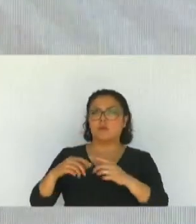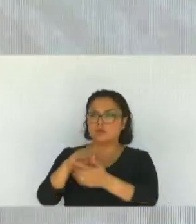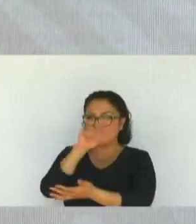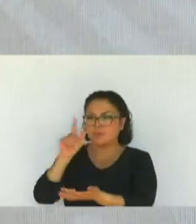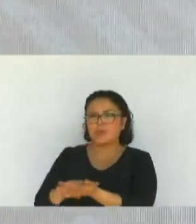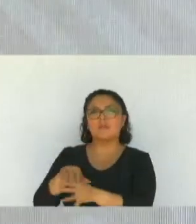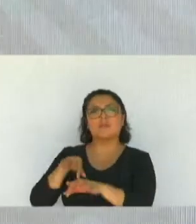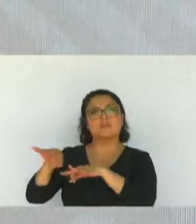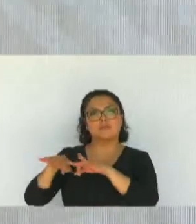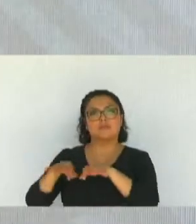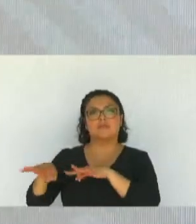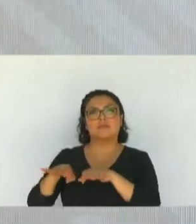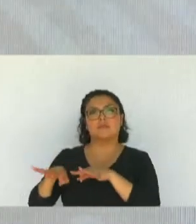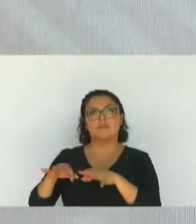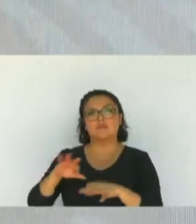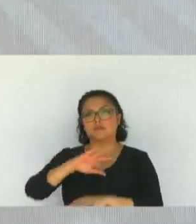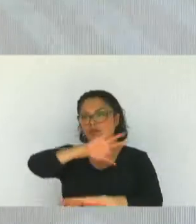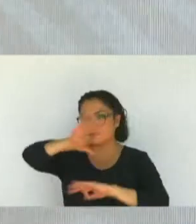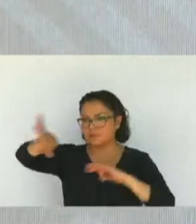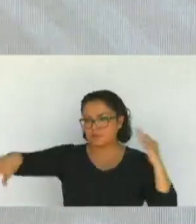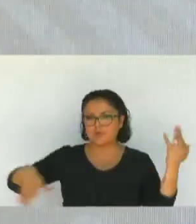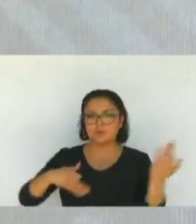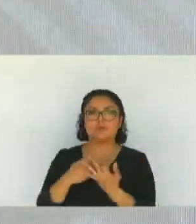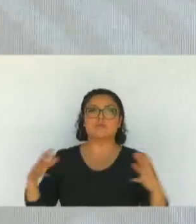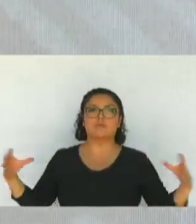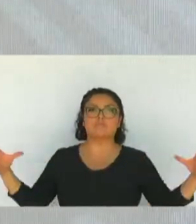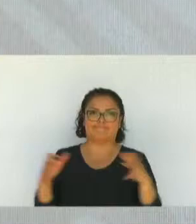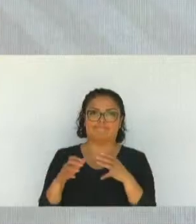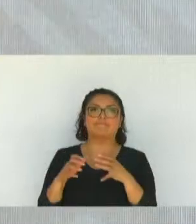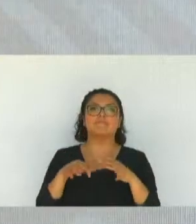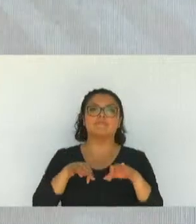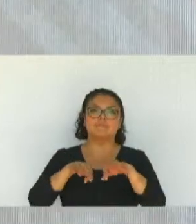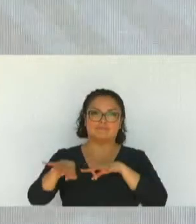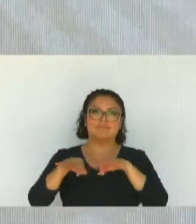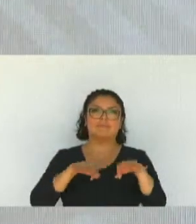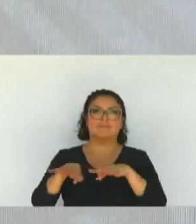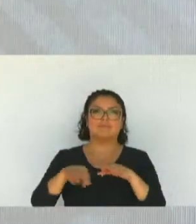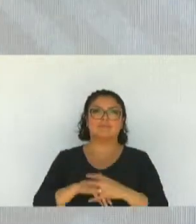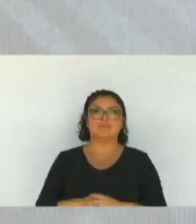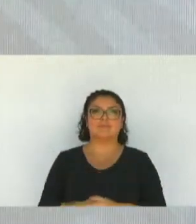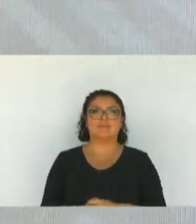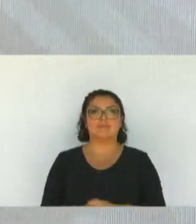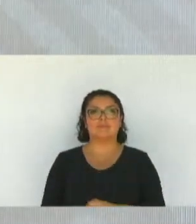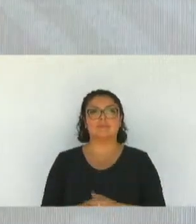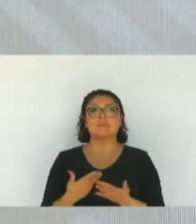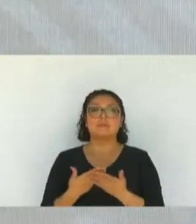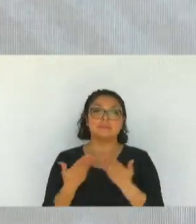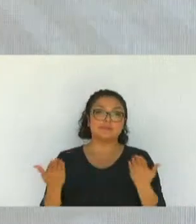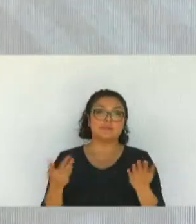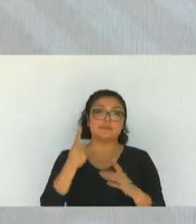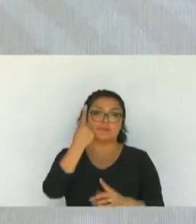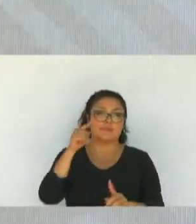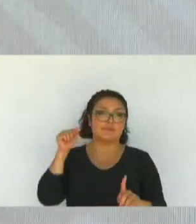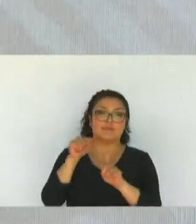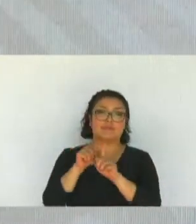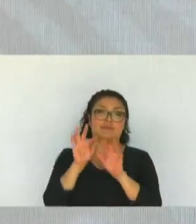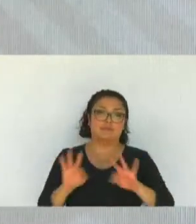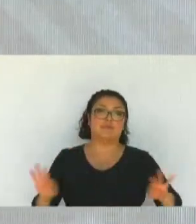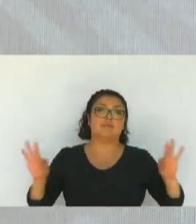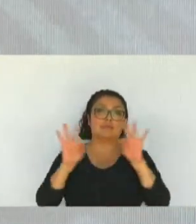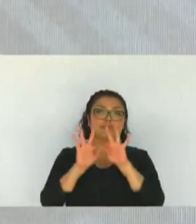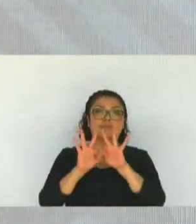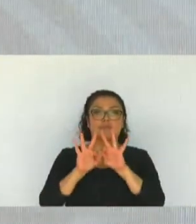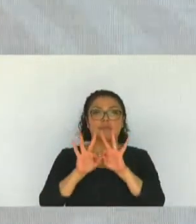elemento habilitante de una estrategia como esta. Y tampoco lo podríamos conseguir sin el elemento clave, que es nuestro